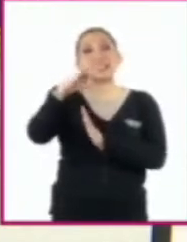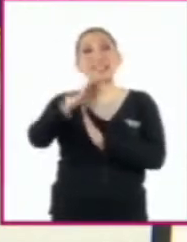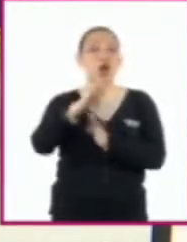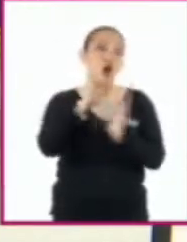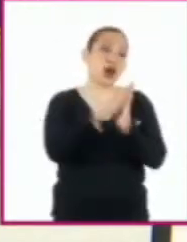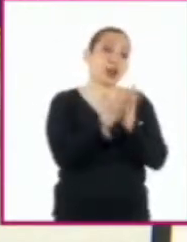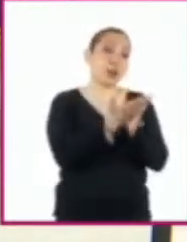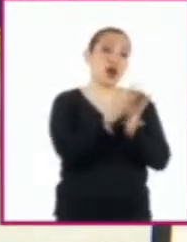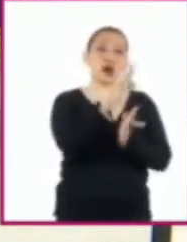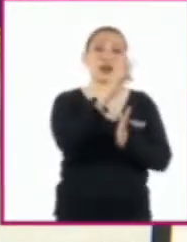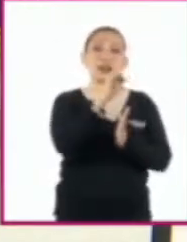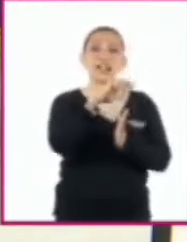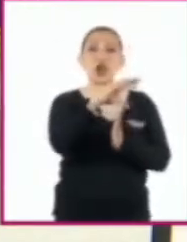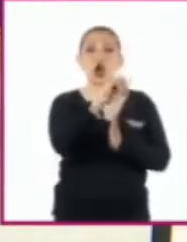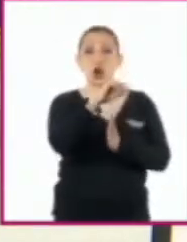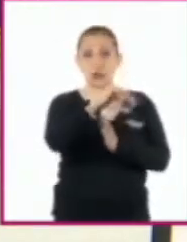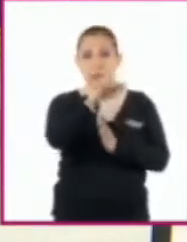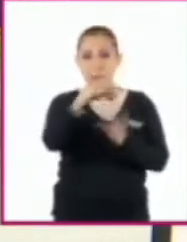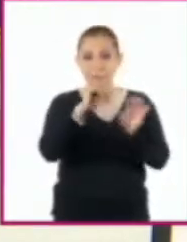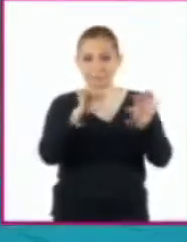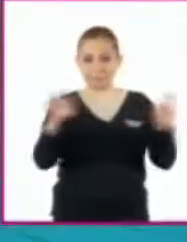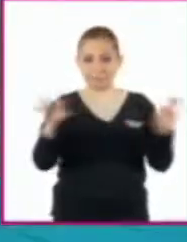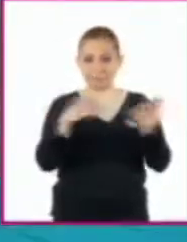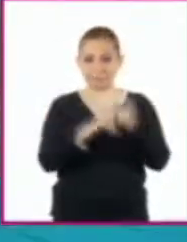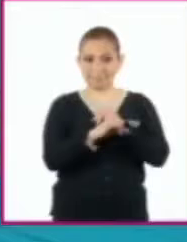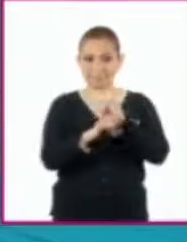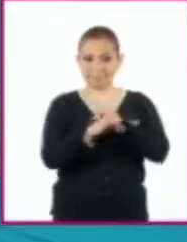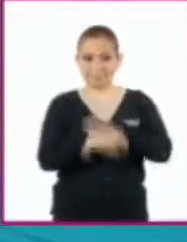en los libros del Rincón. Les dejamos el enlace.